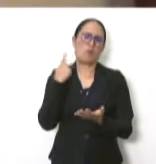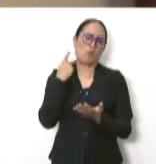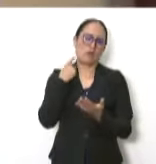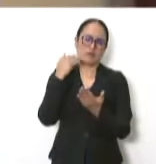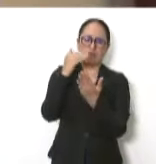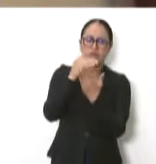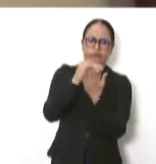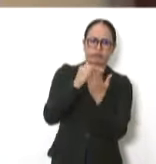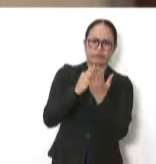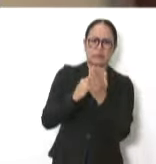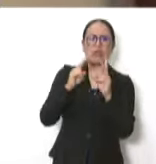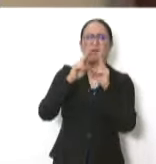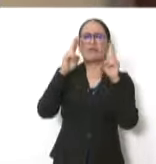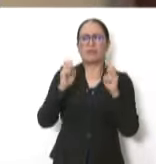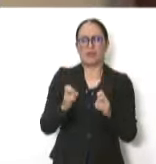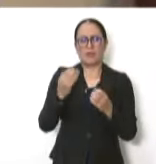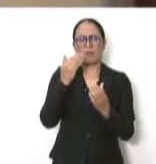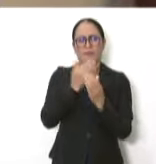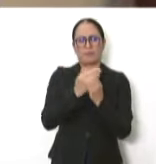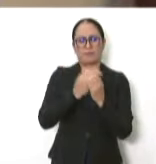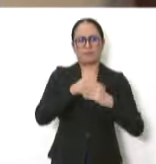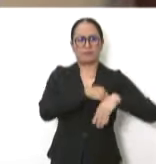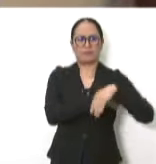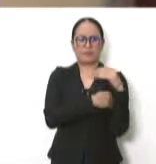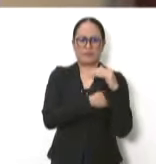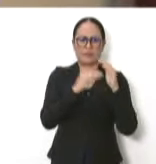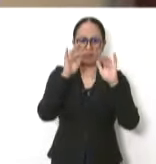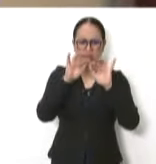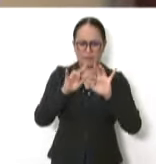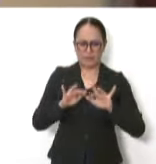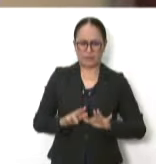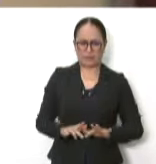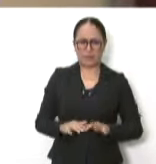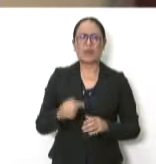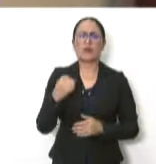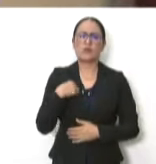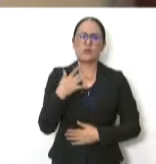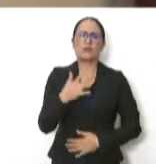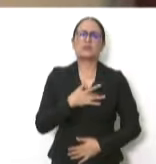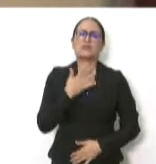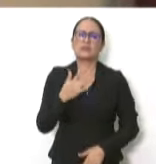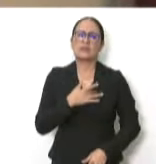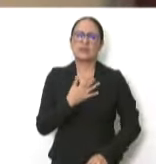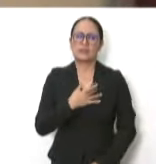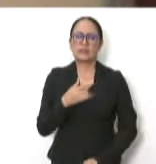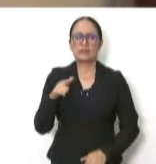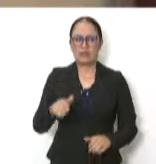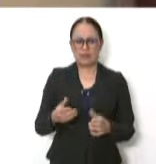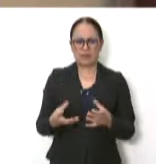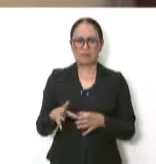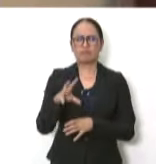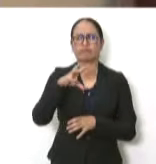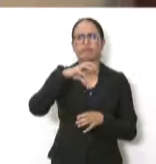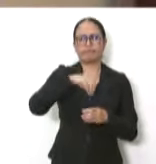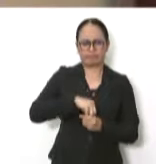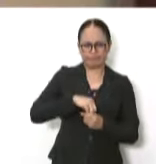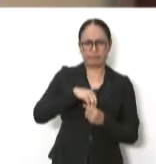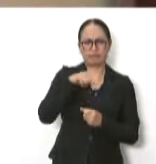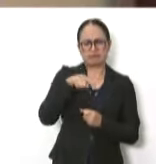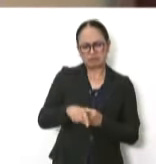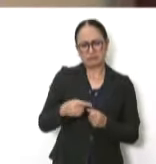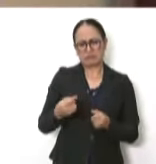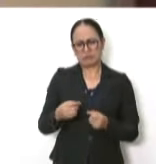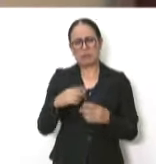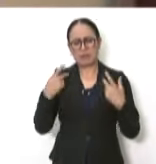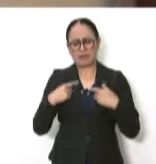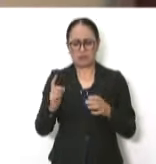en materia de archivos y gestión documental. Considero que la adhesión de integrantes distintos a lo señalado en